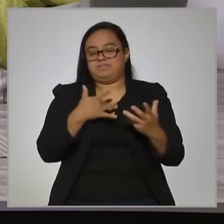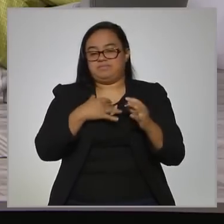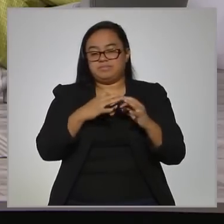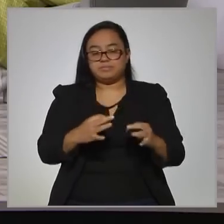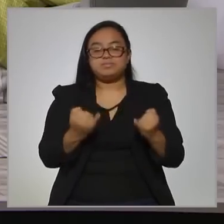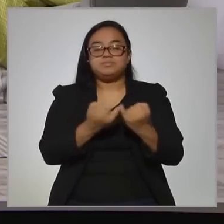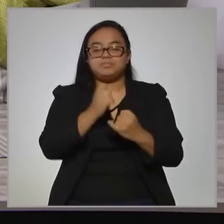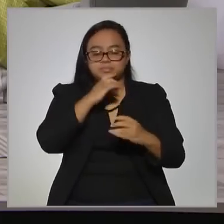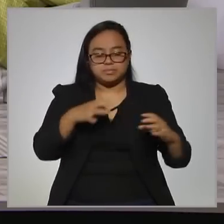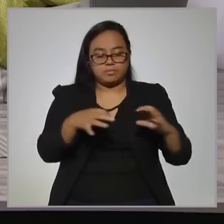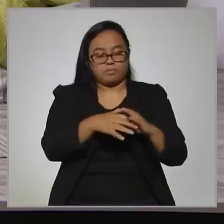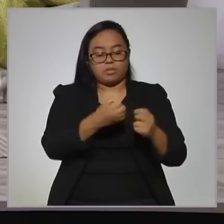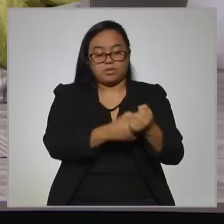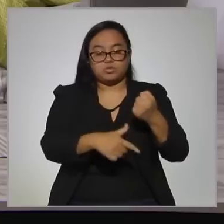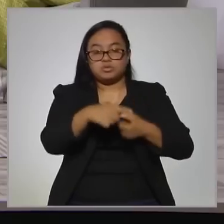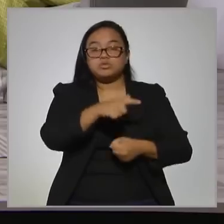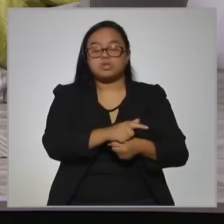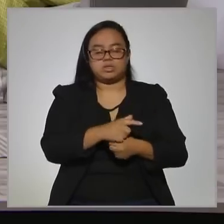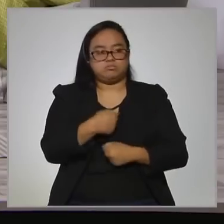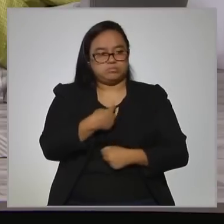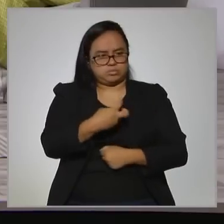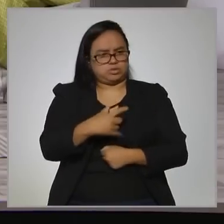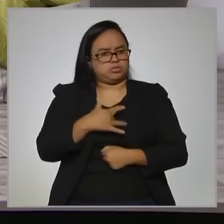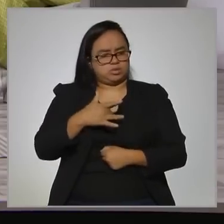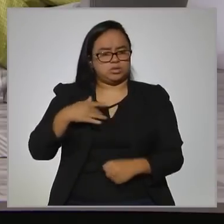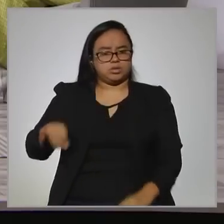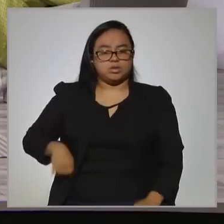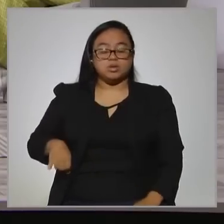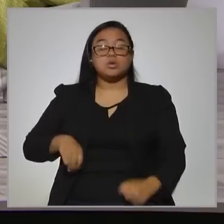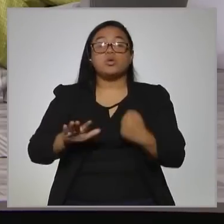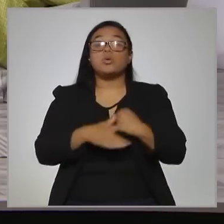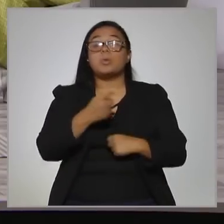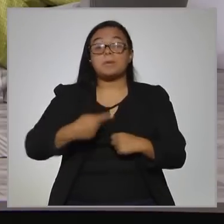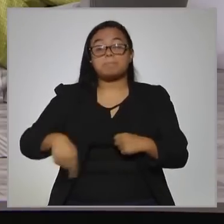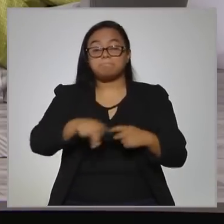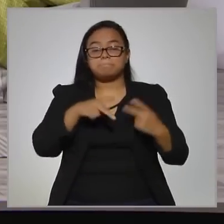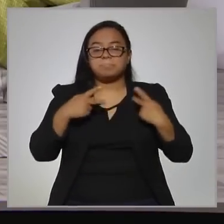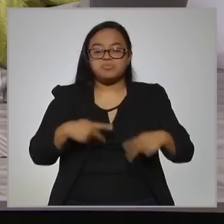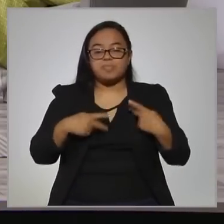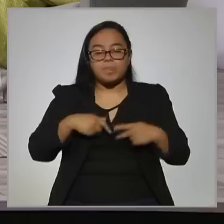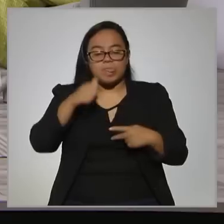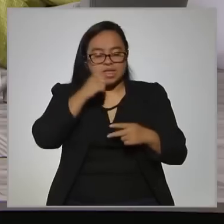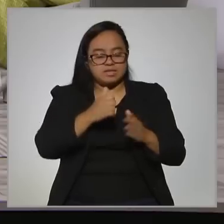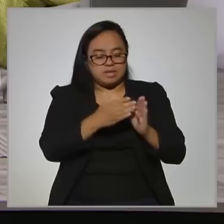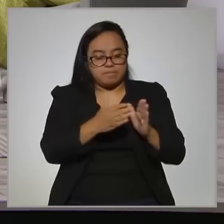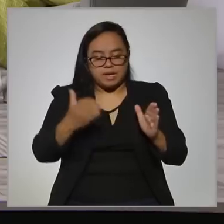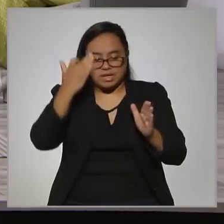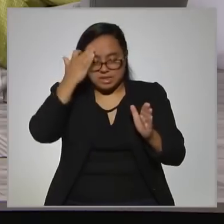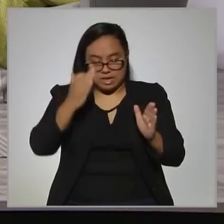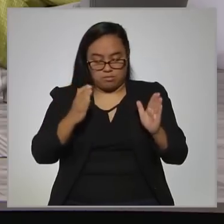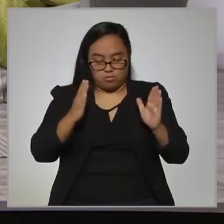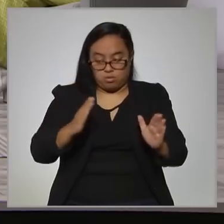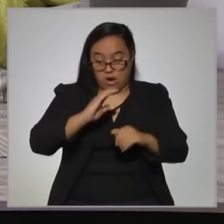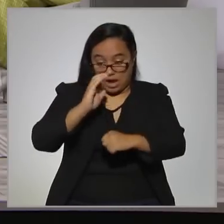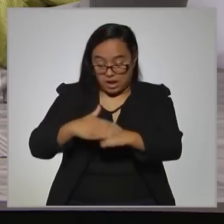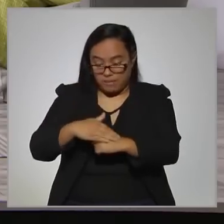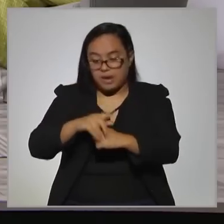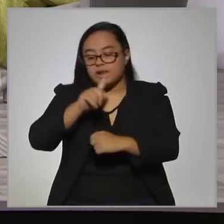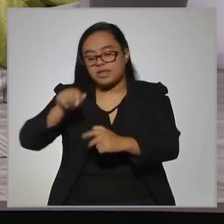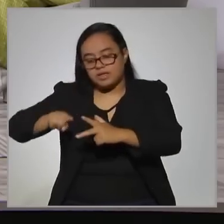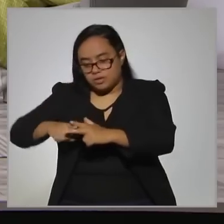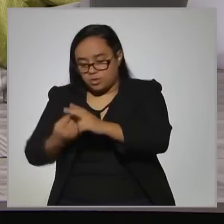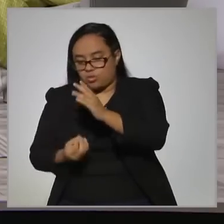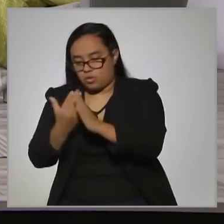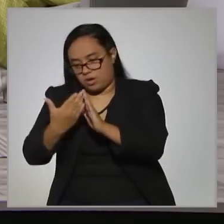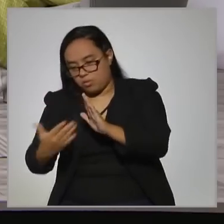la dimensión social, me parece interesante porque los seres humanos somos sujetos de ciclos, ¿no? Queremos cerrar ciclos. De